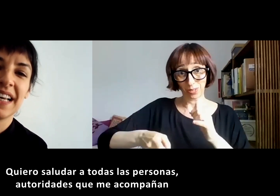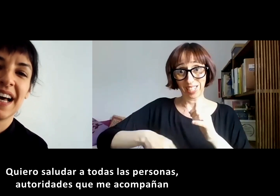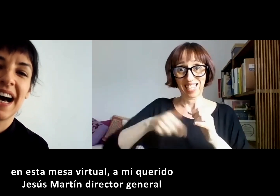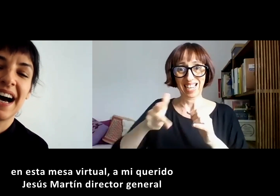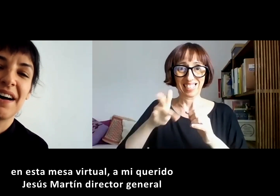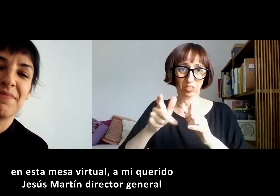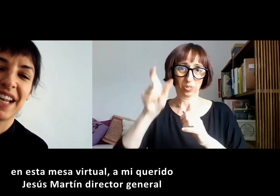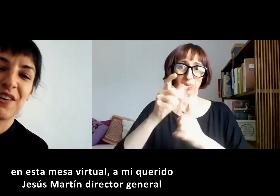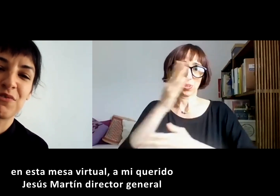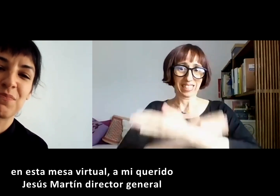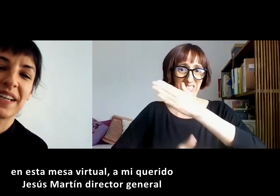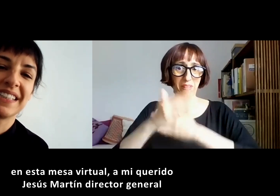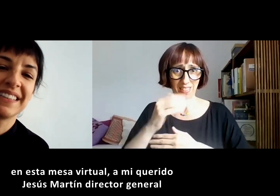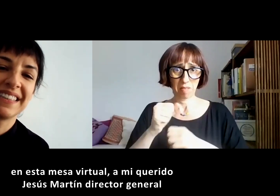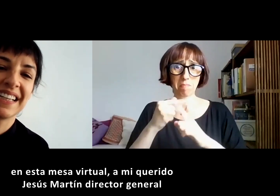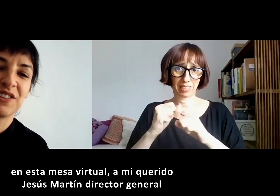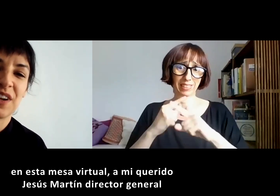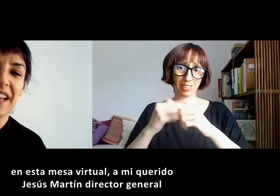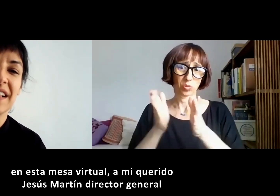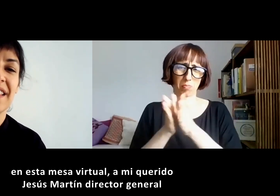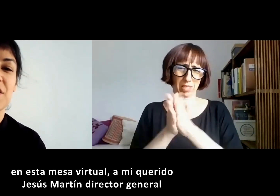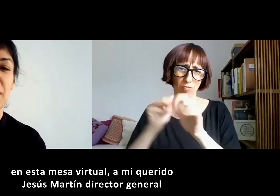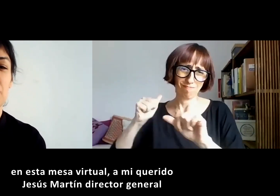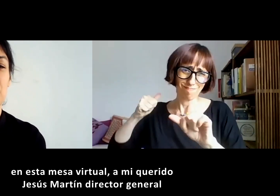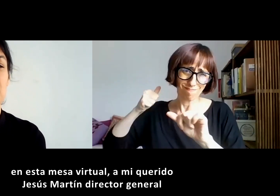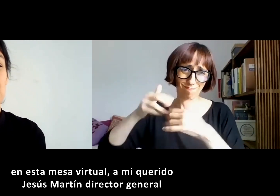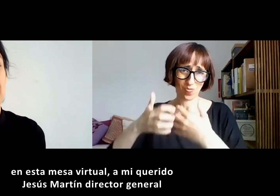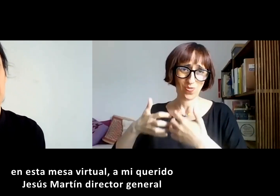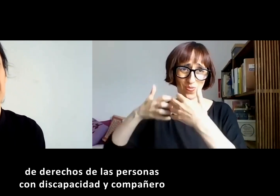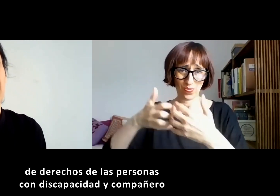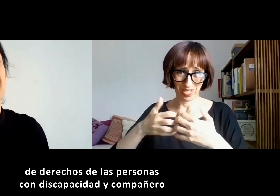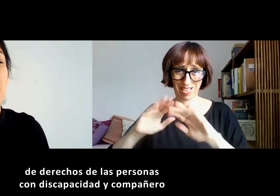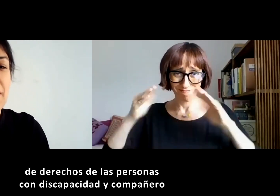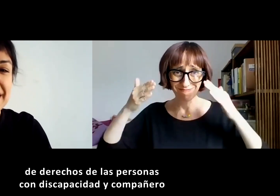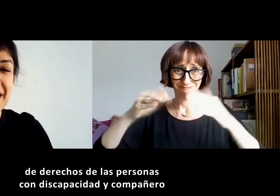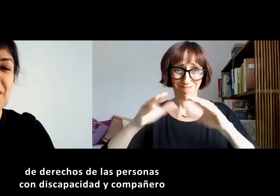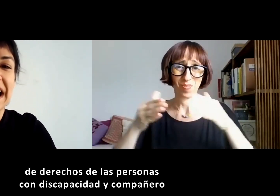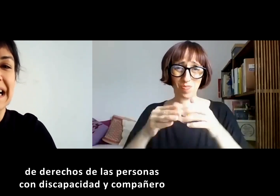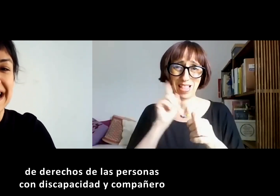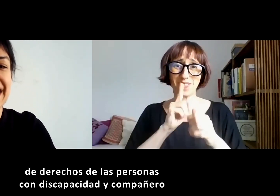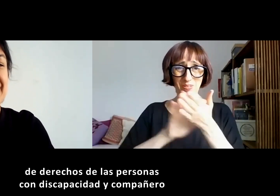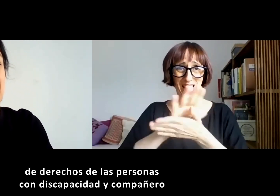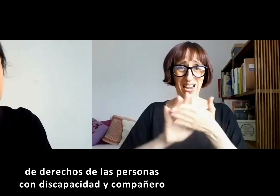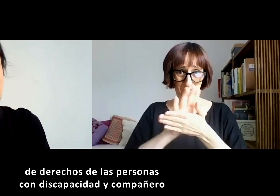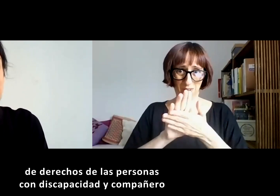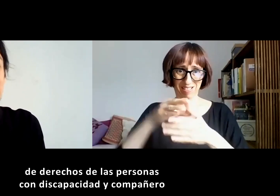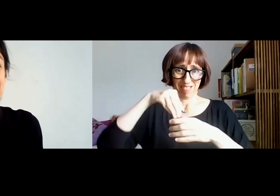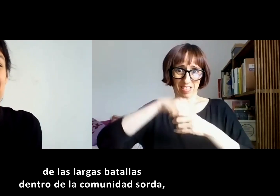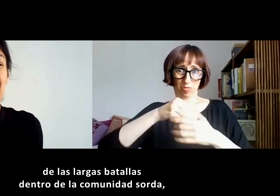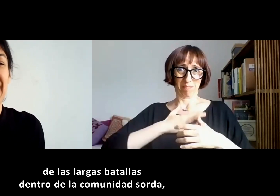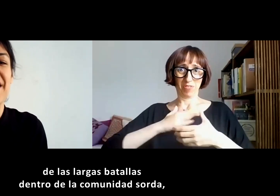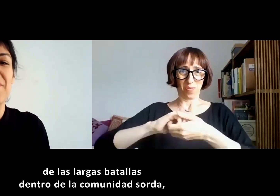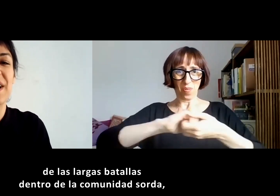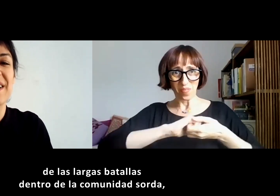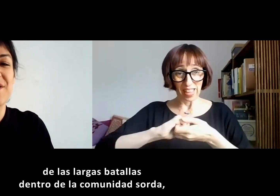virtual. A mi querido Jesús Martín, director general de Derechos de las Personas con Discapacidad y compañero de las largas batallas